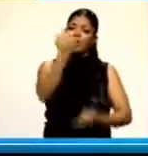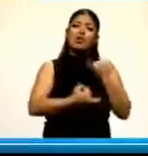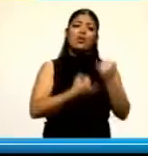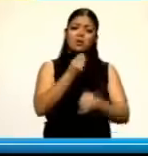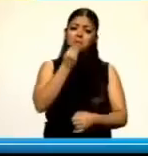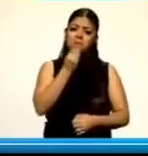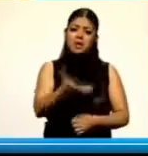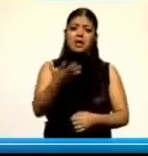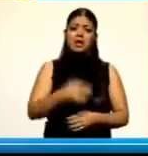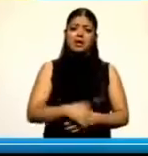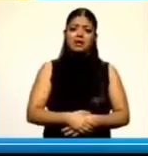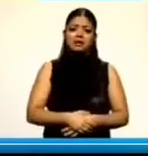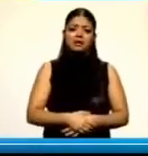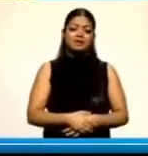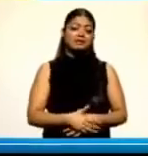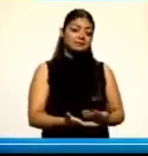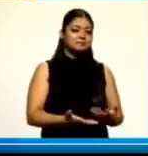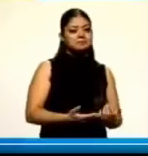genial.